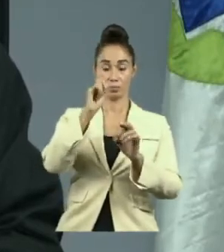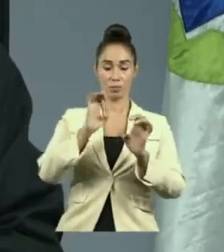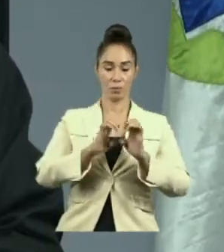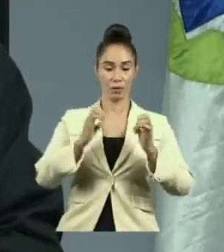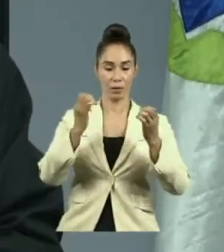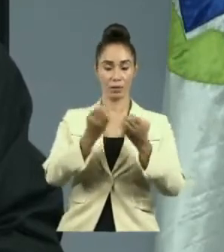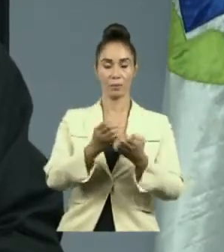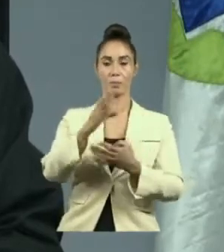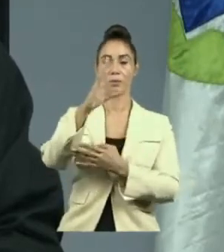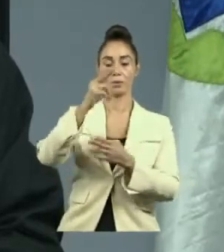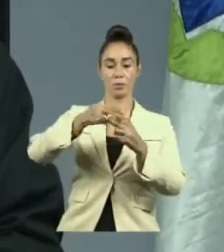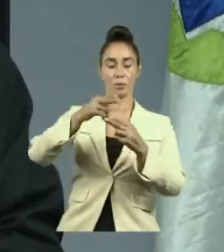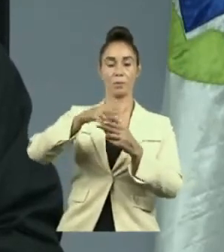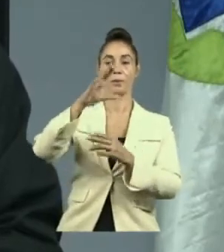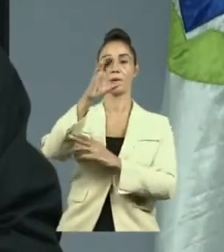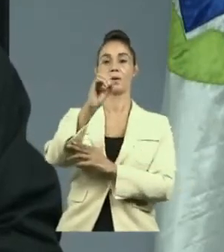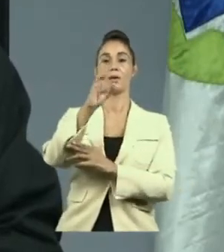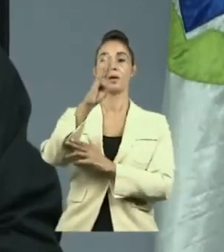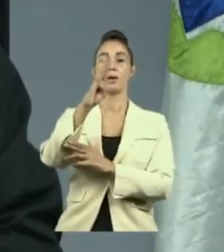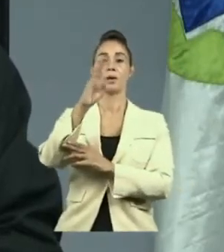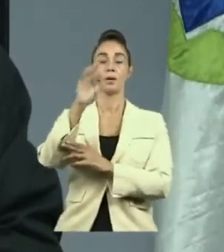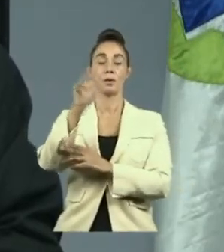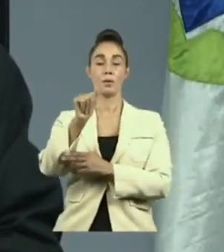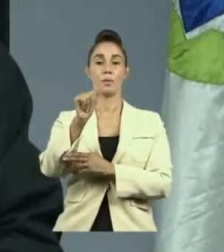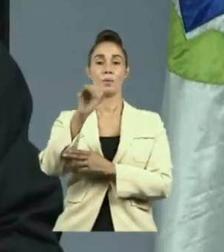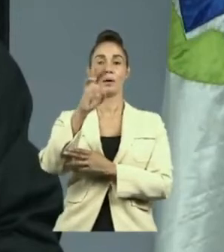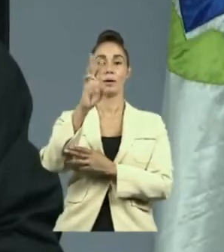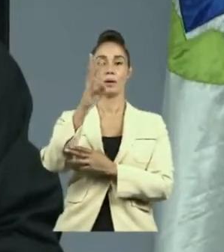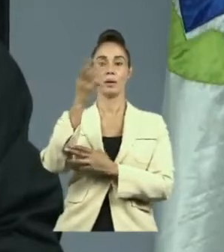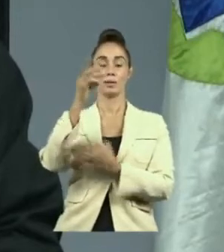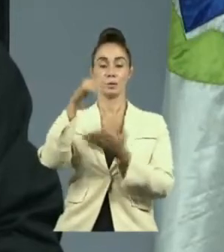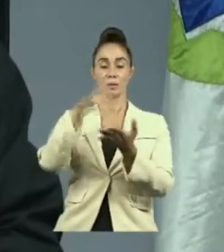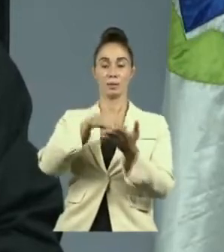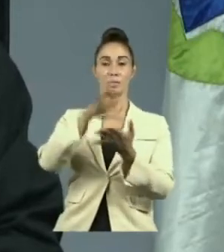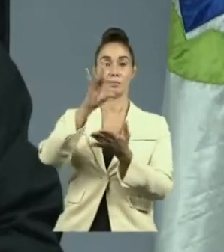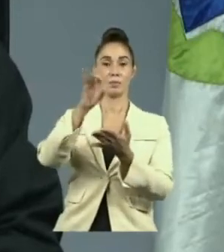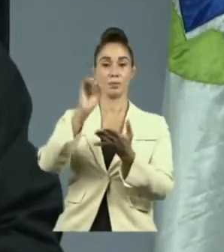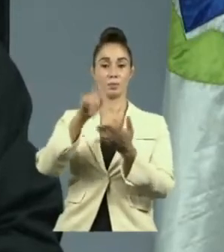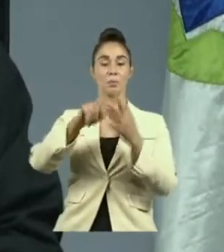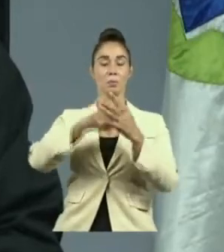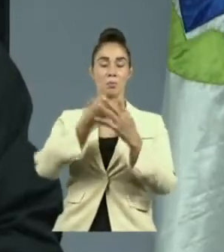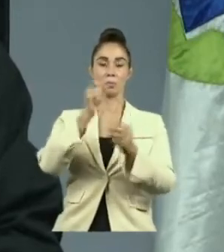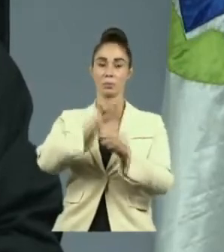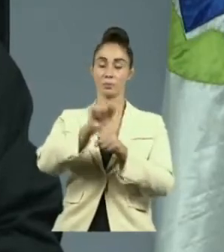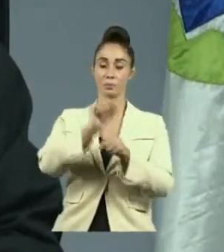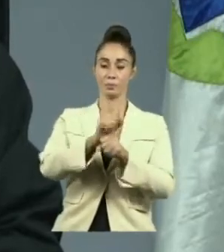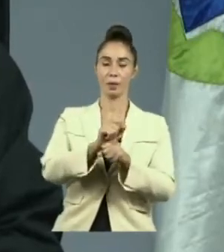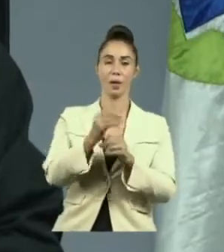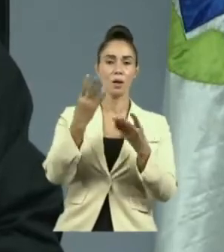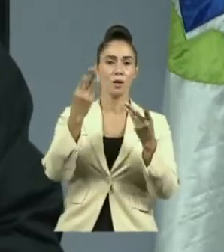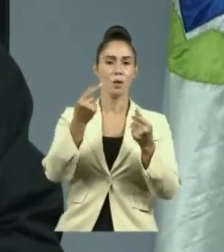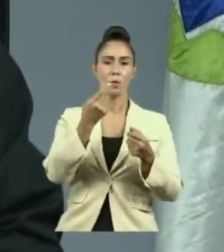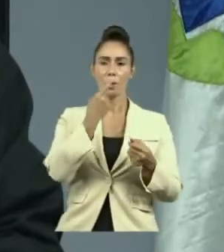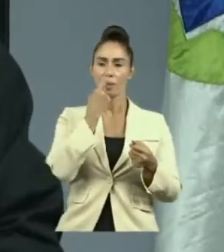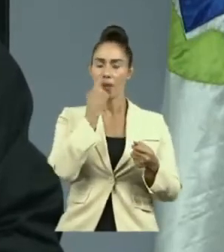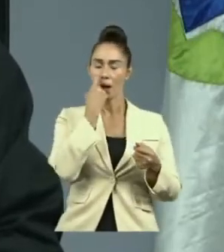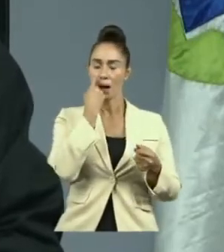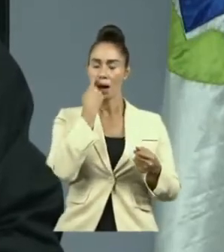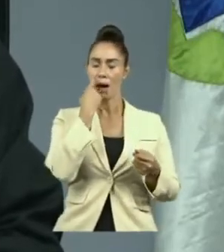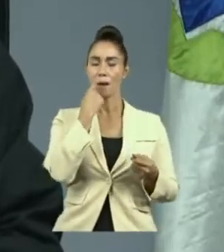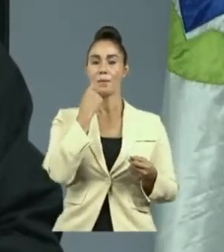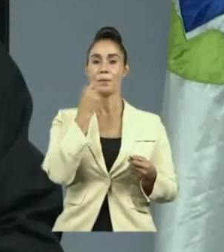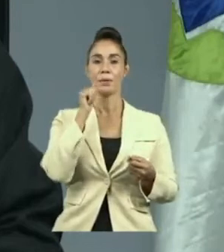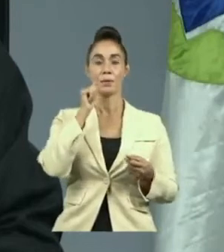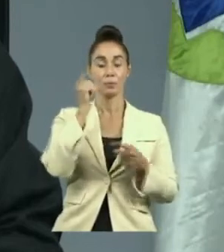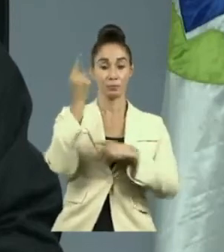de aroche que está ya en funcionamiento y tiene una capacidad por van por bandeja